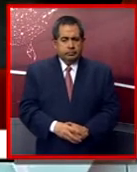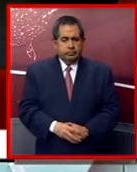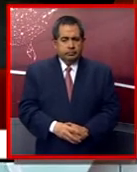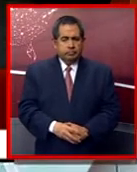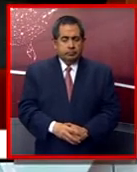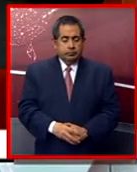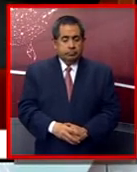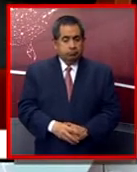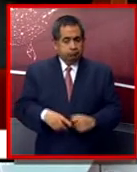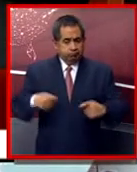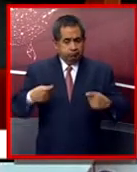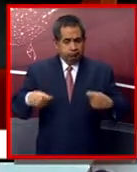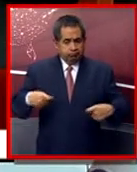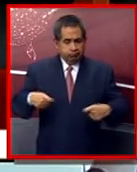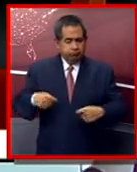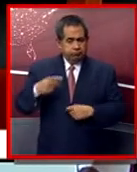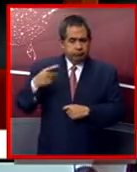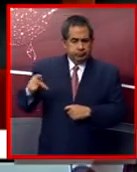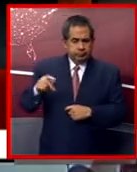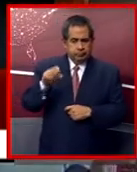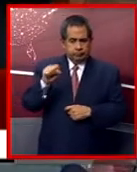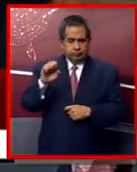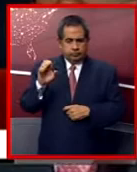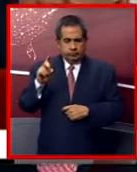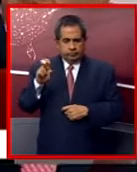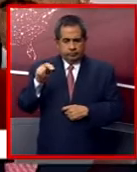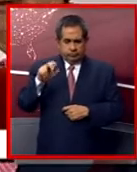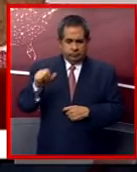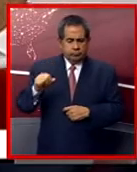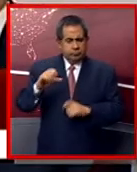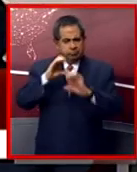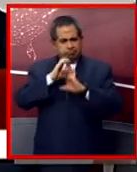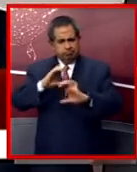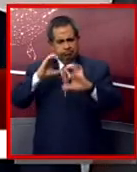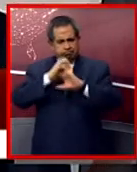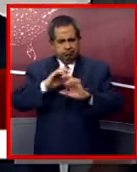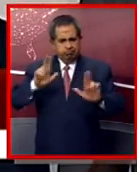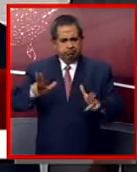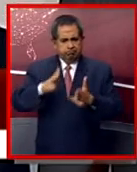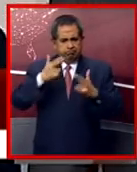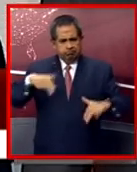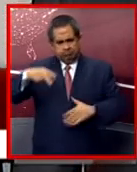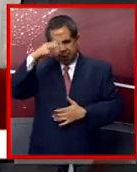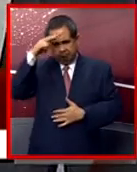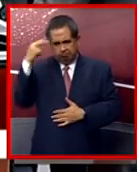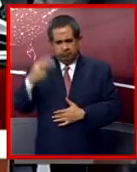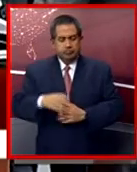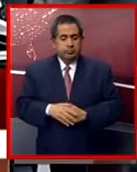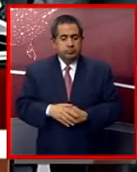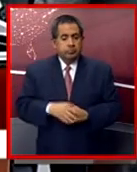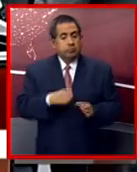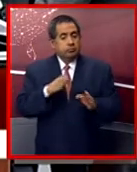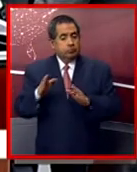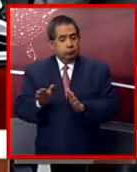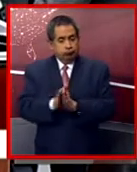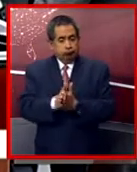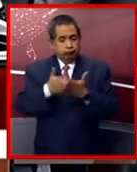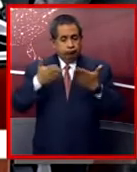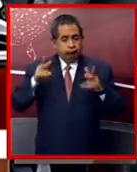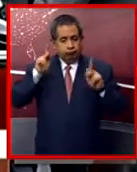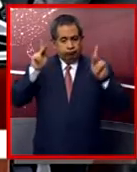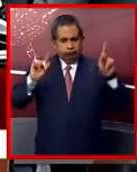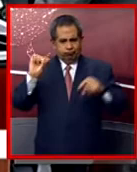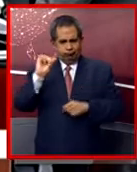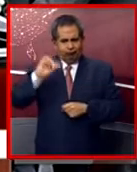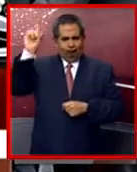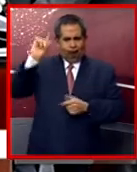La banda de guerra de la Secretaría de Defensa entonó el himno nacional mexicano. El ministro canadiense firmó el libro de visitas